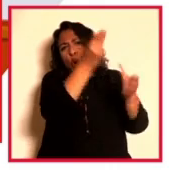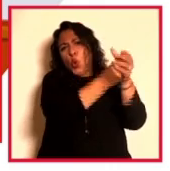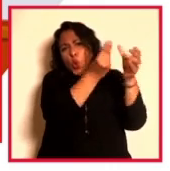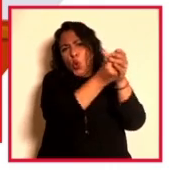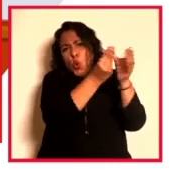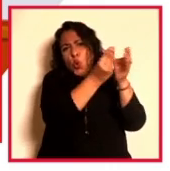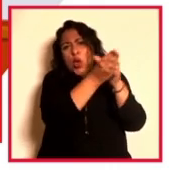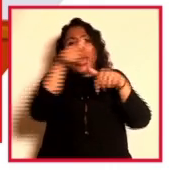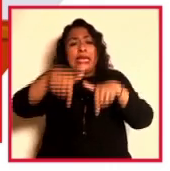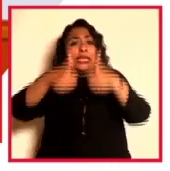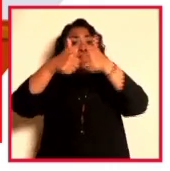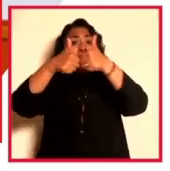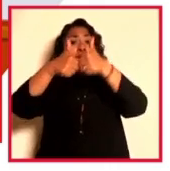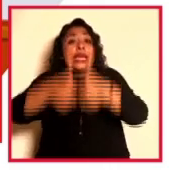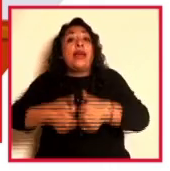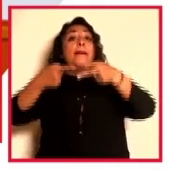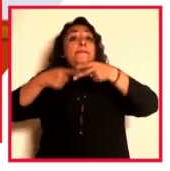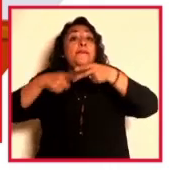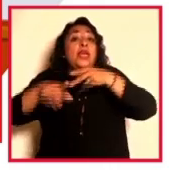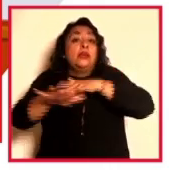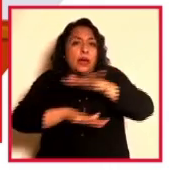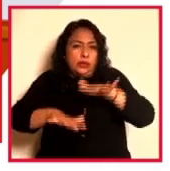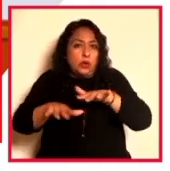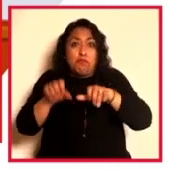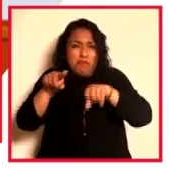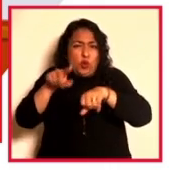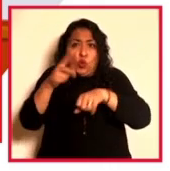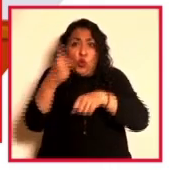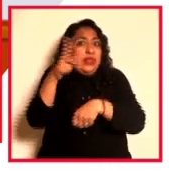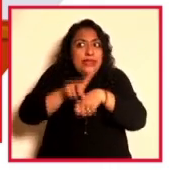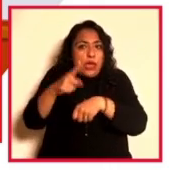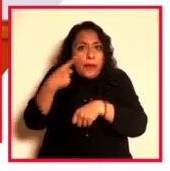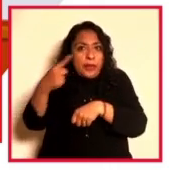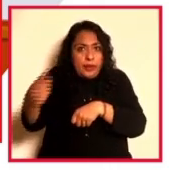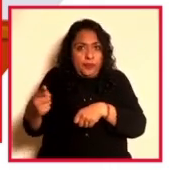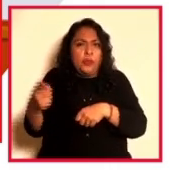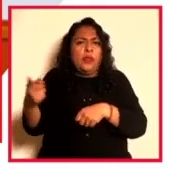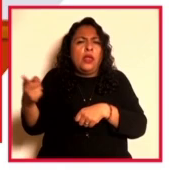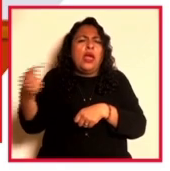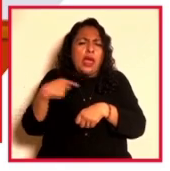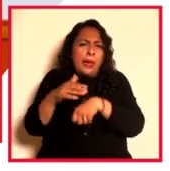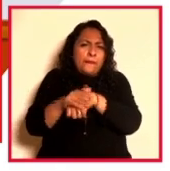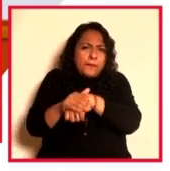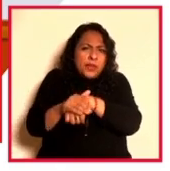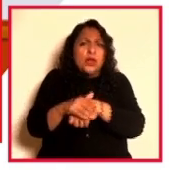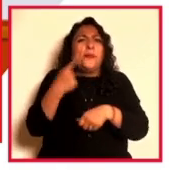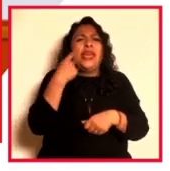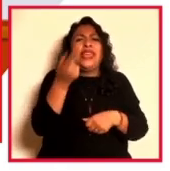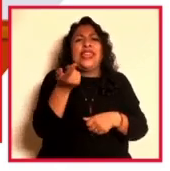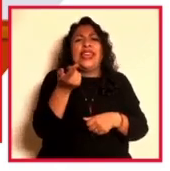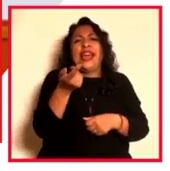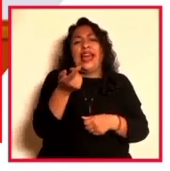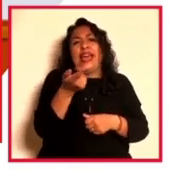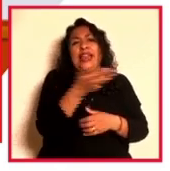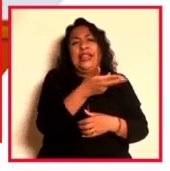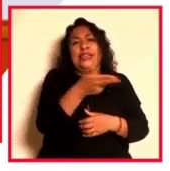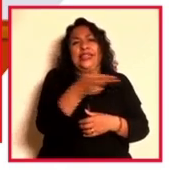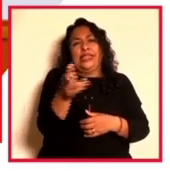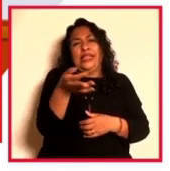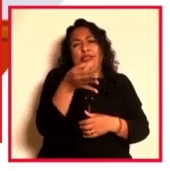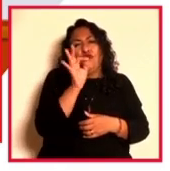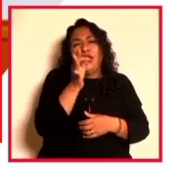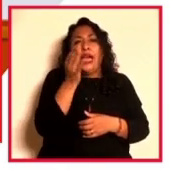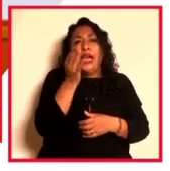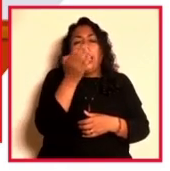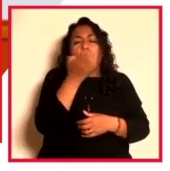que están empezando nada más ese día lo vi pero era mi amigo y lo veía en el café de la facultad que era un lugar Fantástico a